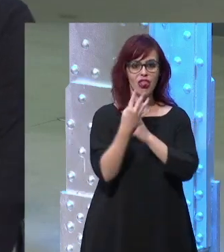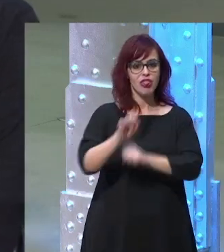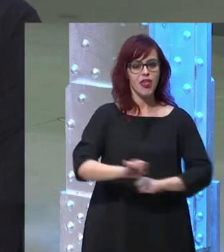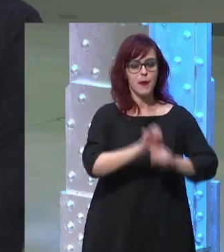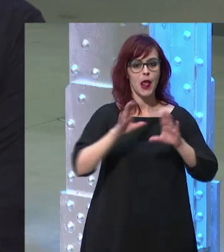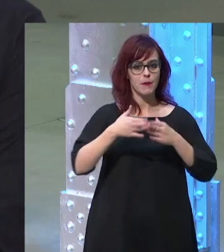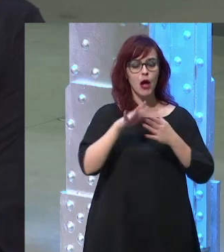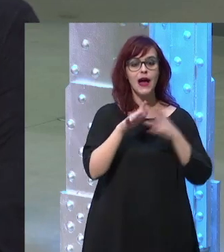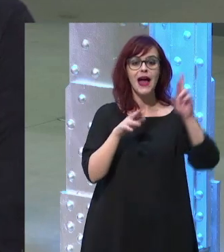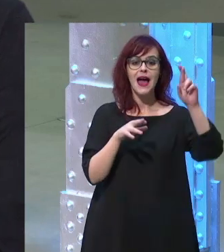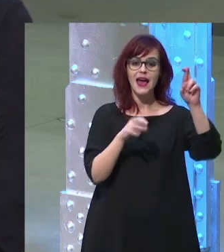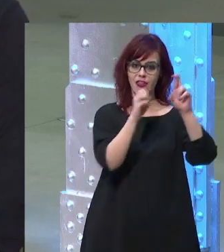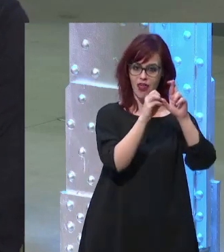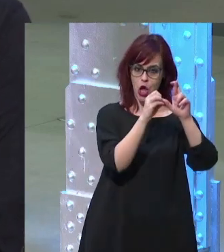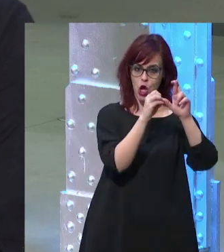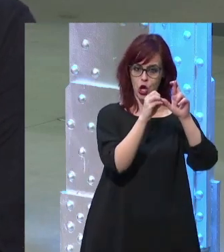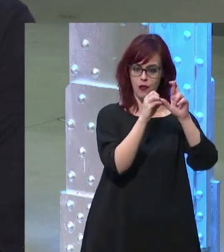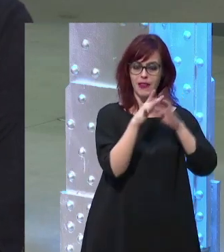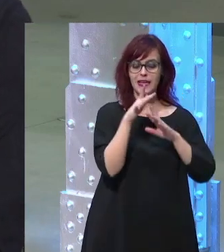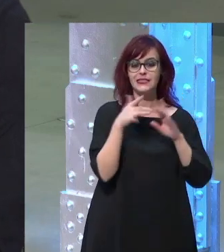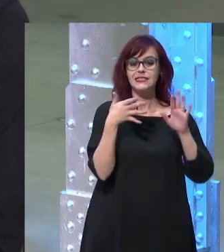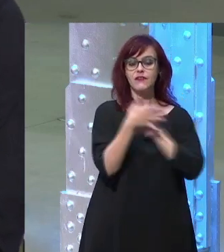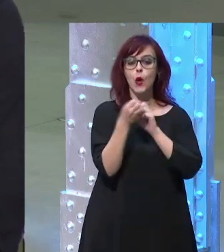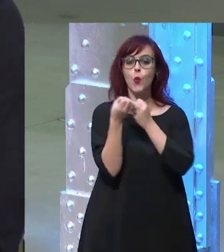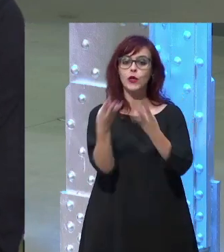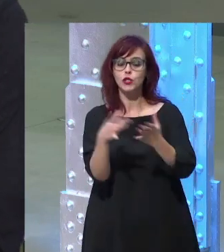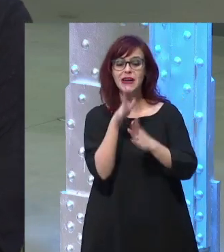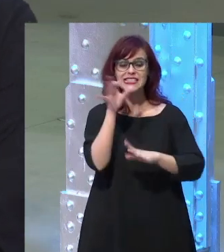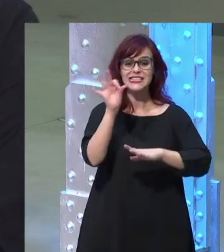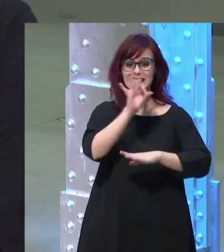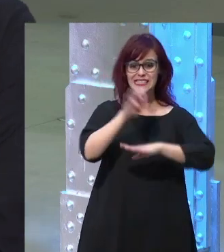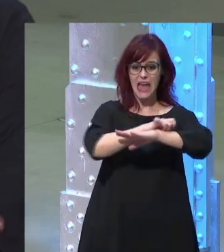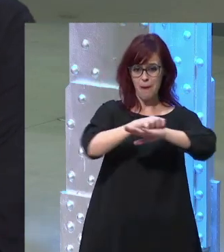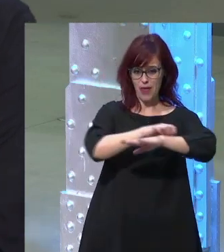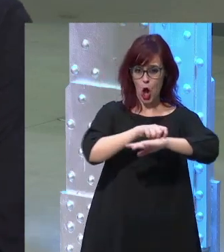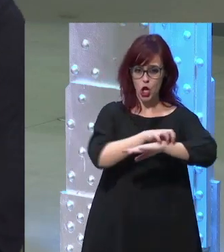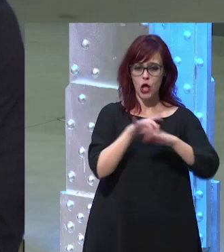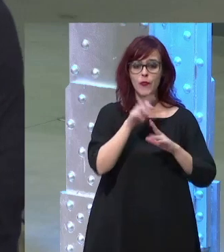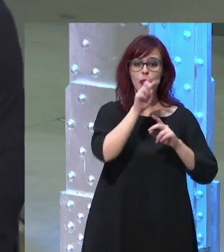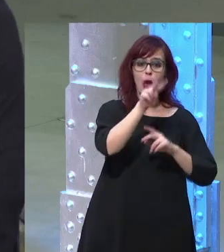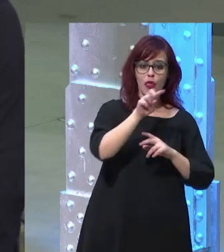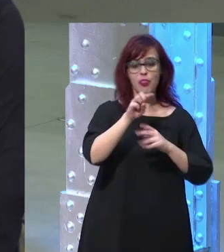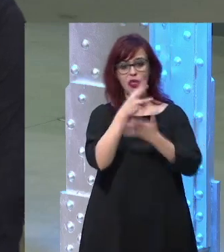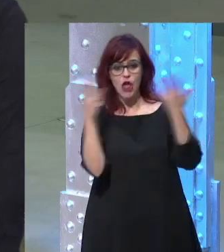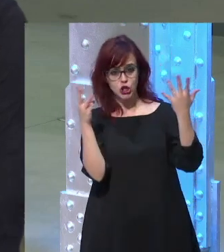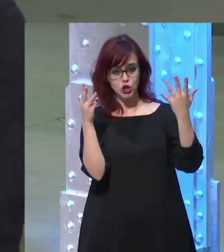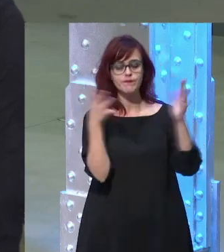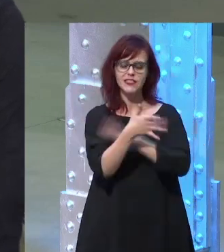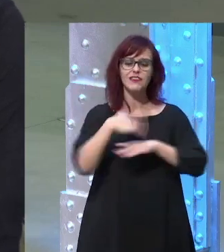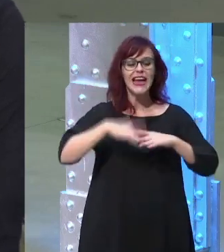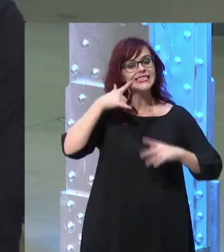depende de su R0, de su número de reproducción básico. Y para el sarampión, que oscila entre 12 y 18, tenemos